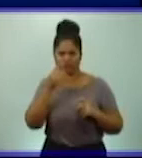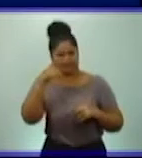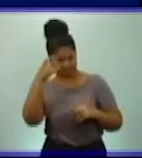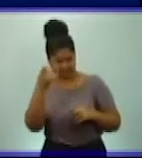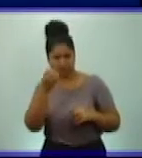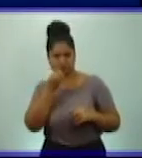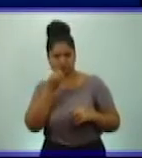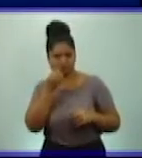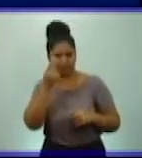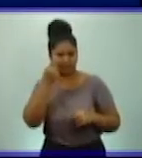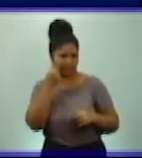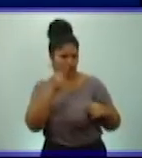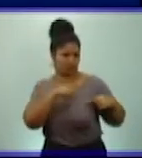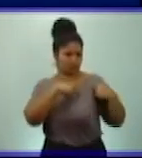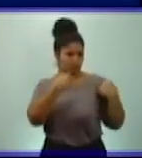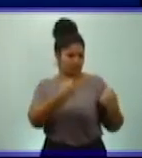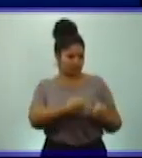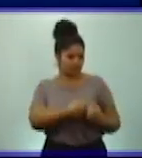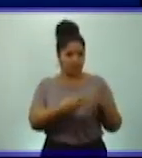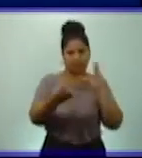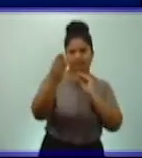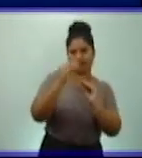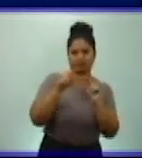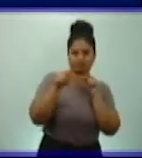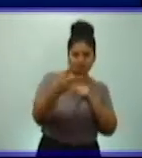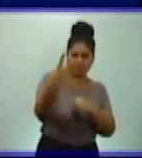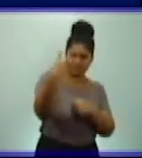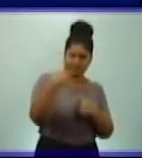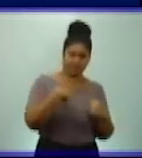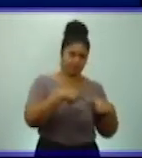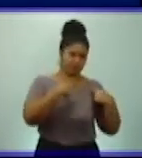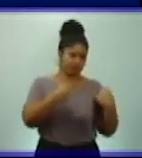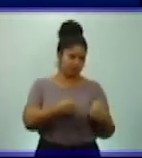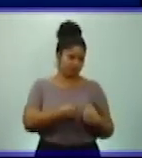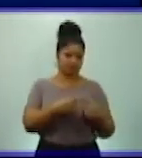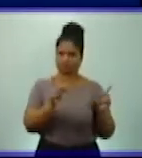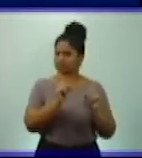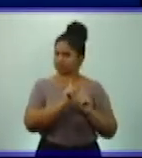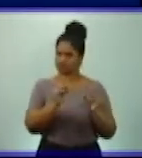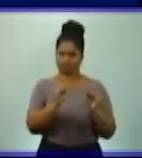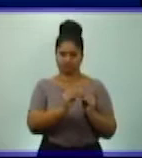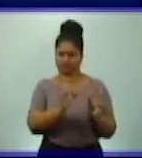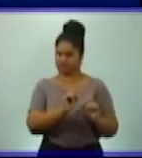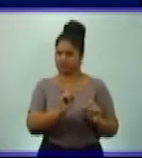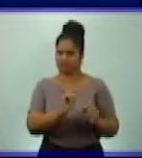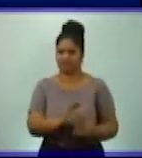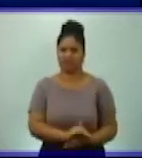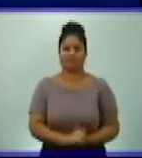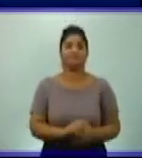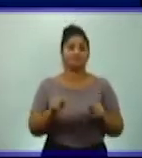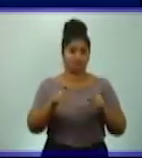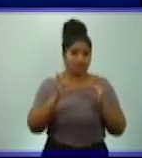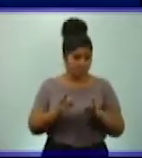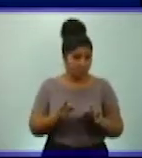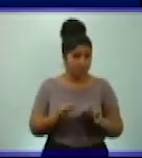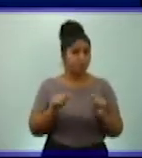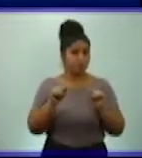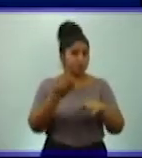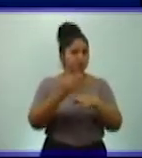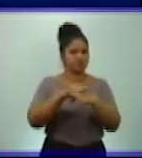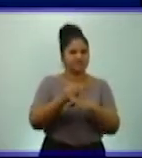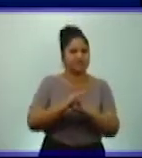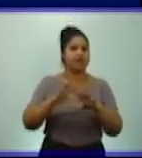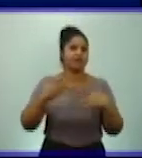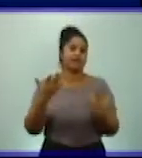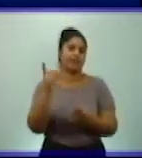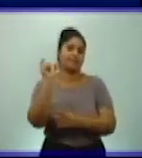así cuando estamos conversando. Por supuesto que aquí hay una hipérbole porque no lo podemos ver. Realmente sentimos los sentimientos, pero no